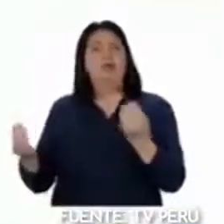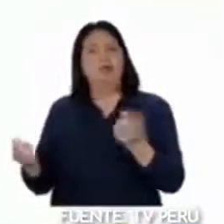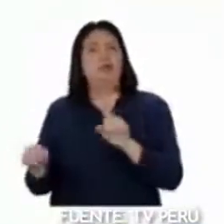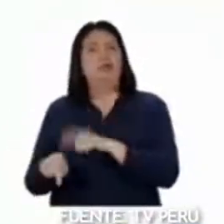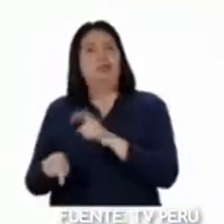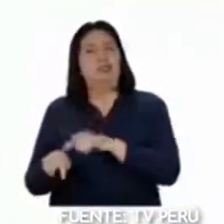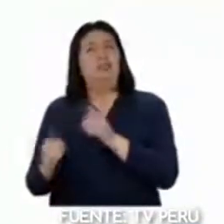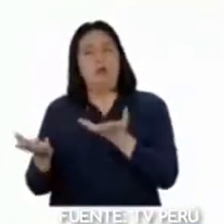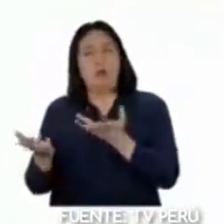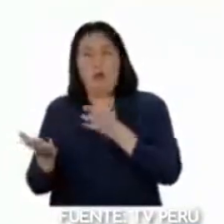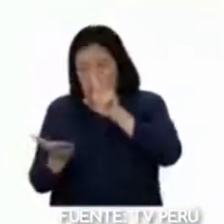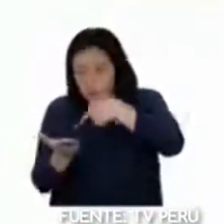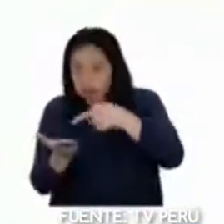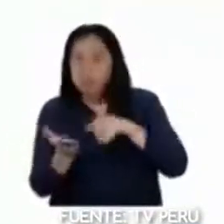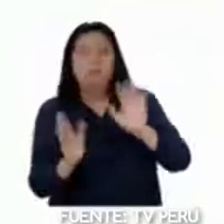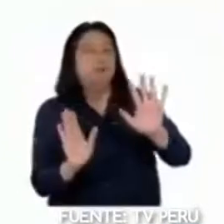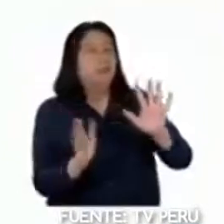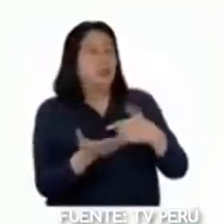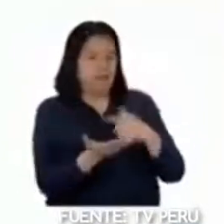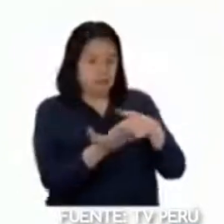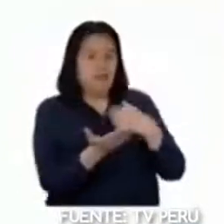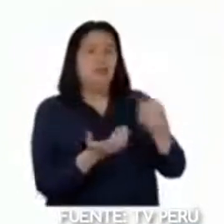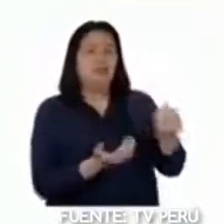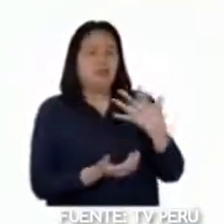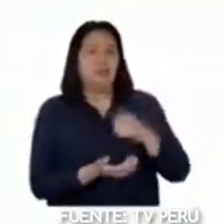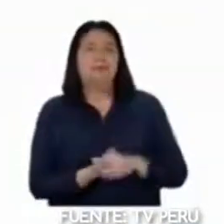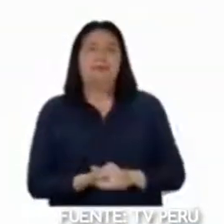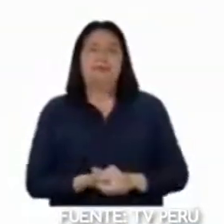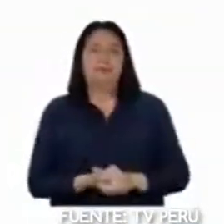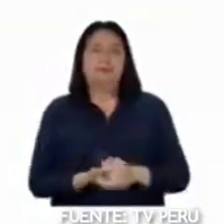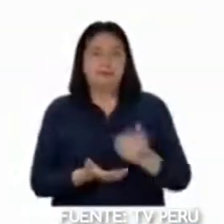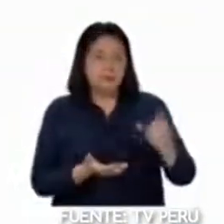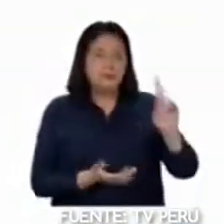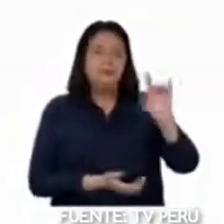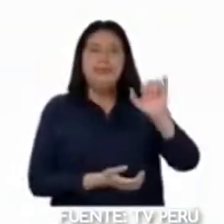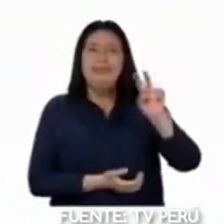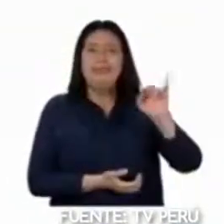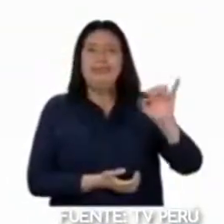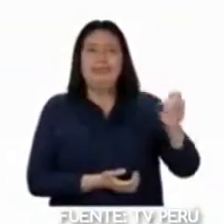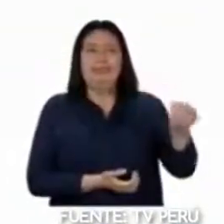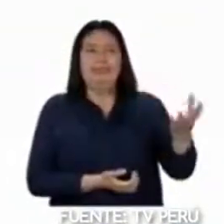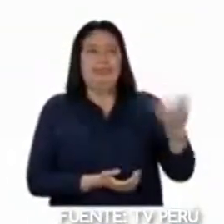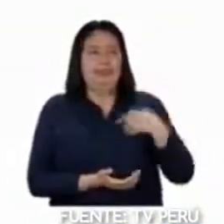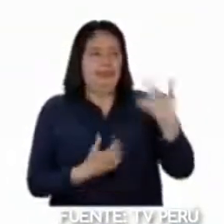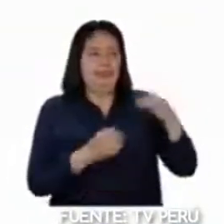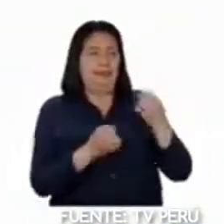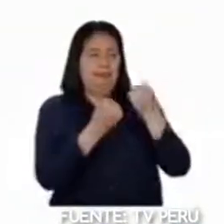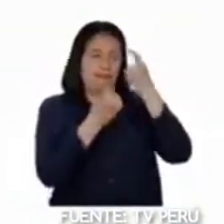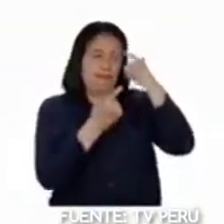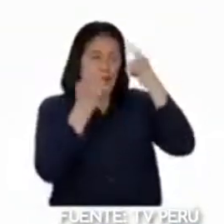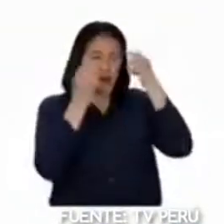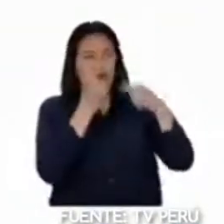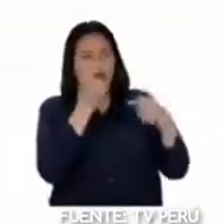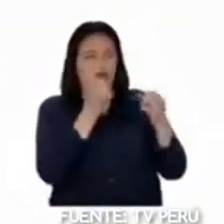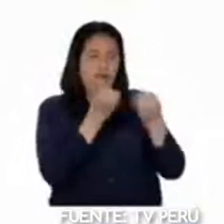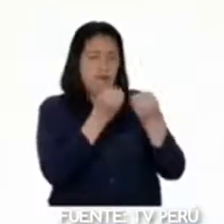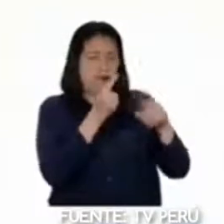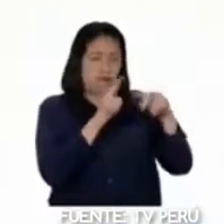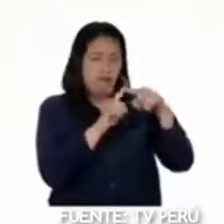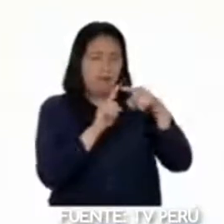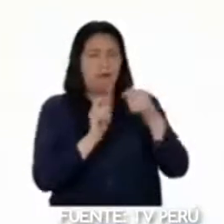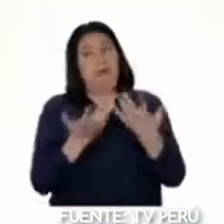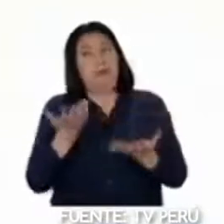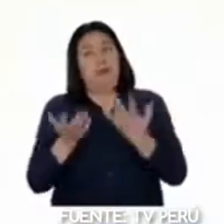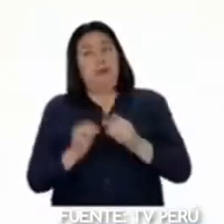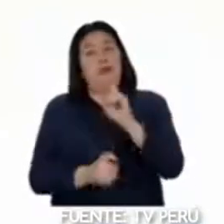formarse. Acaba de llegar un mensaje. Vamos a ver qué nos dice. Dayana nos dice que ya hizo ese cálculo. Dice que aunque me